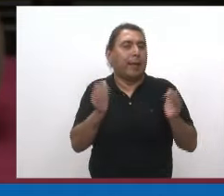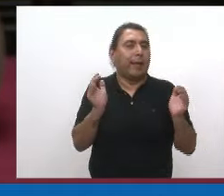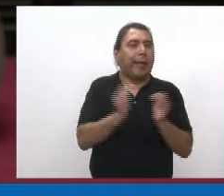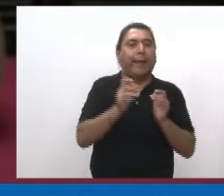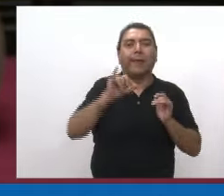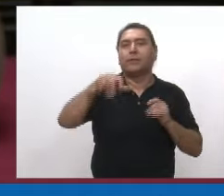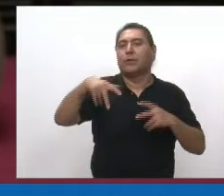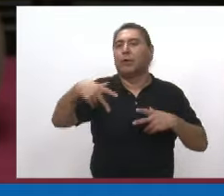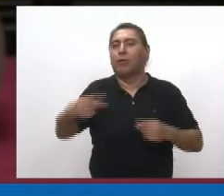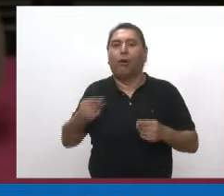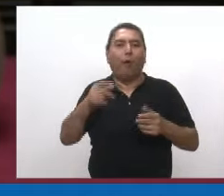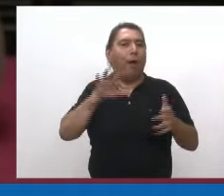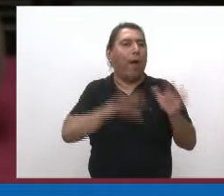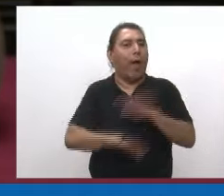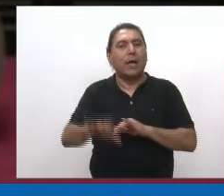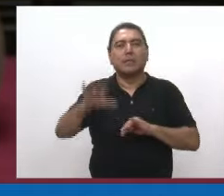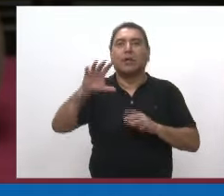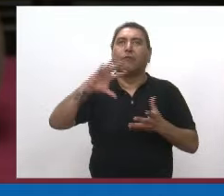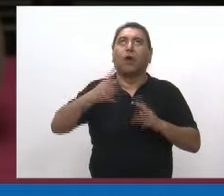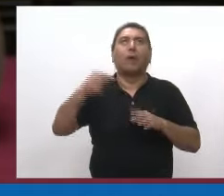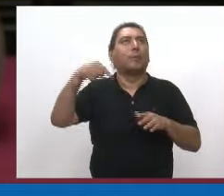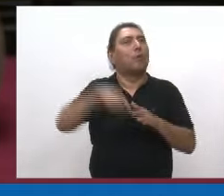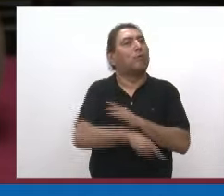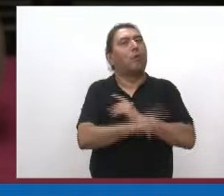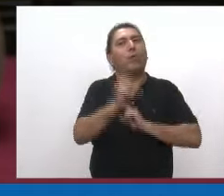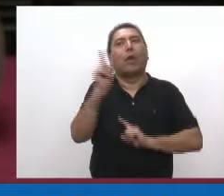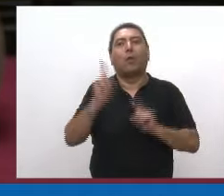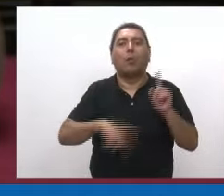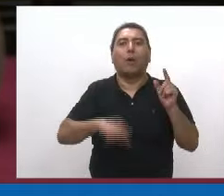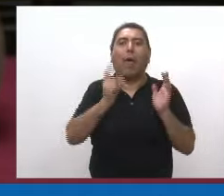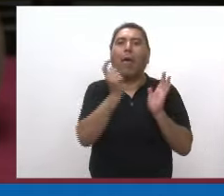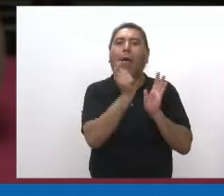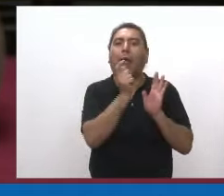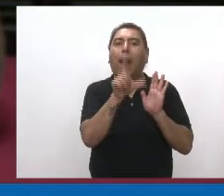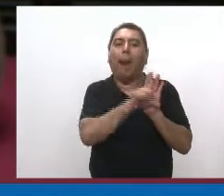de hacer al fondo profundo de alguna de las partes de la ley.